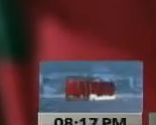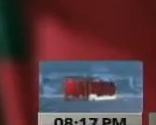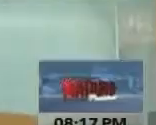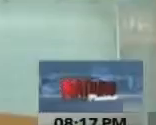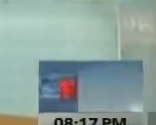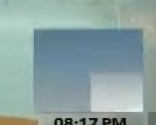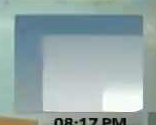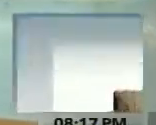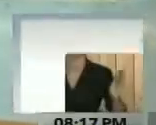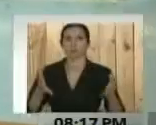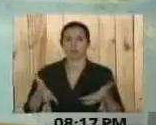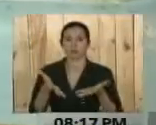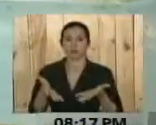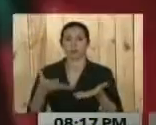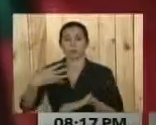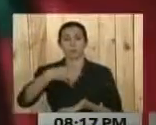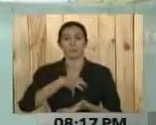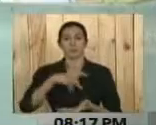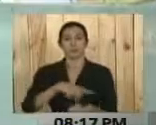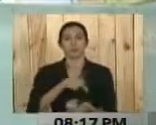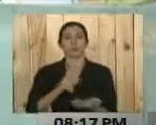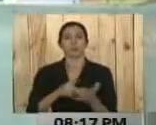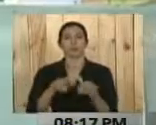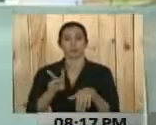ganador de la mención Poesía 2012.